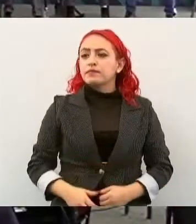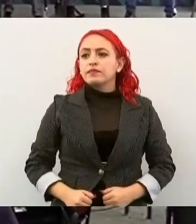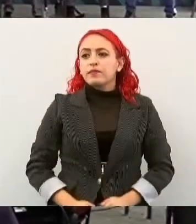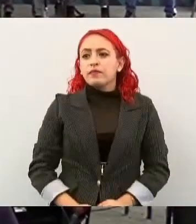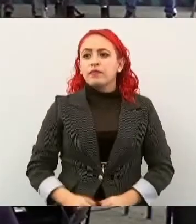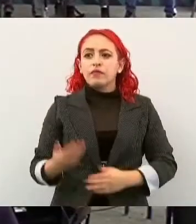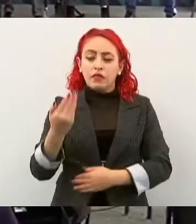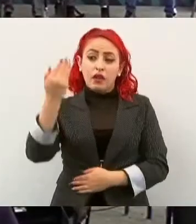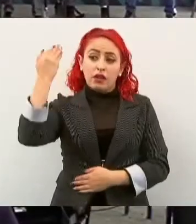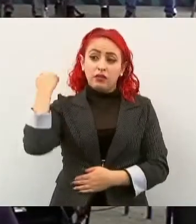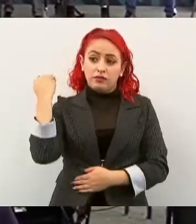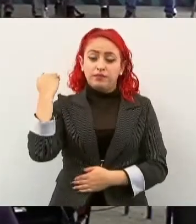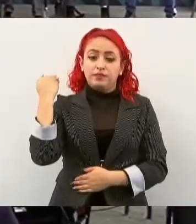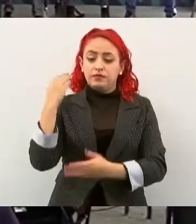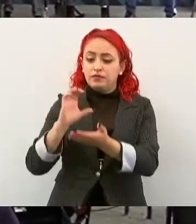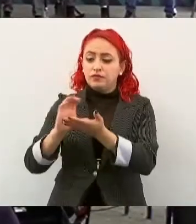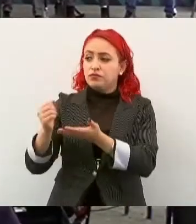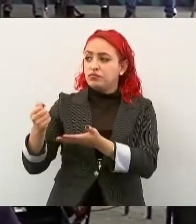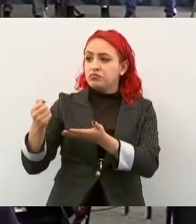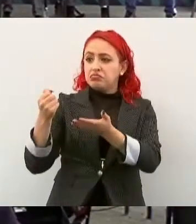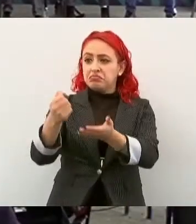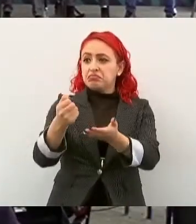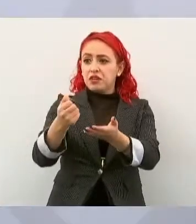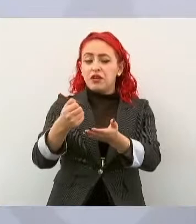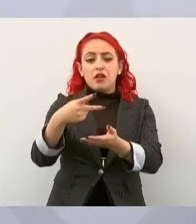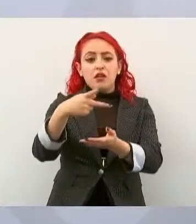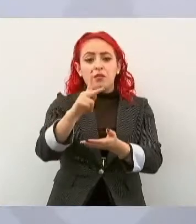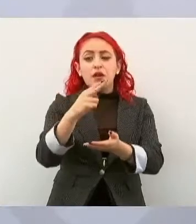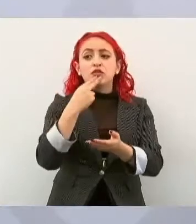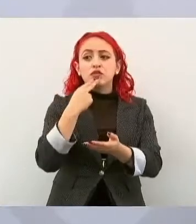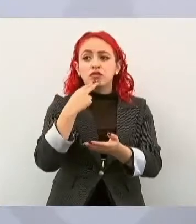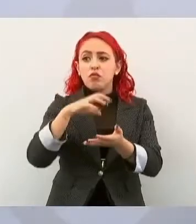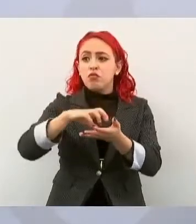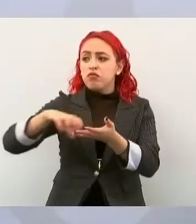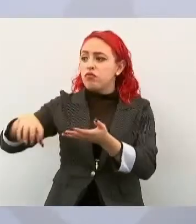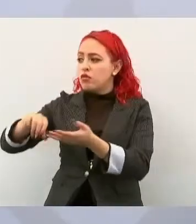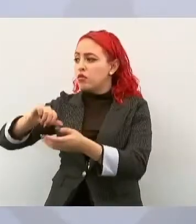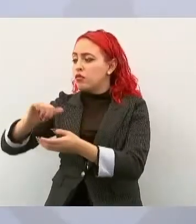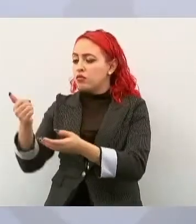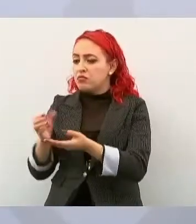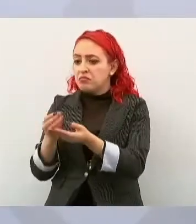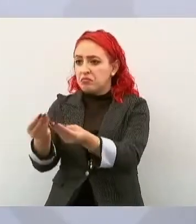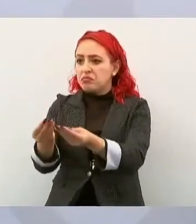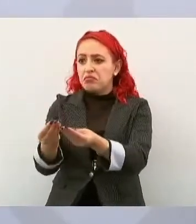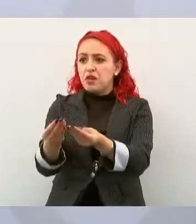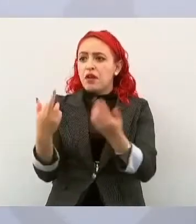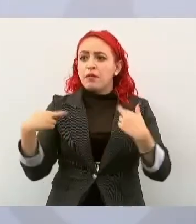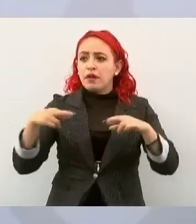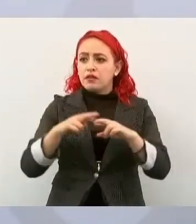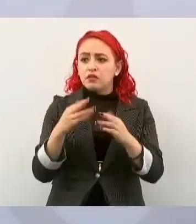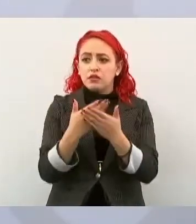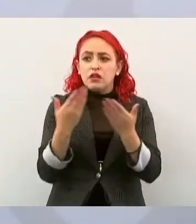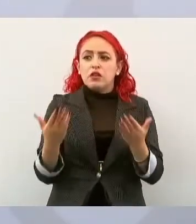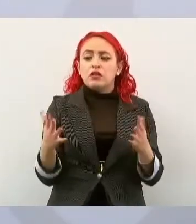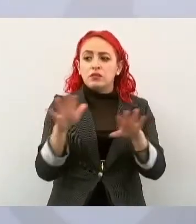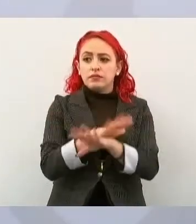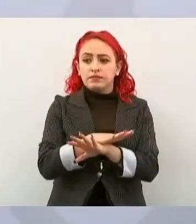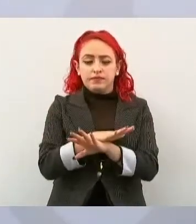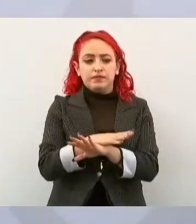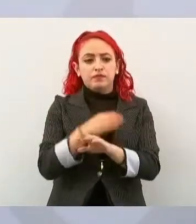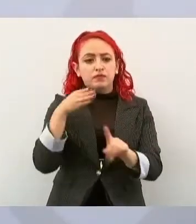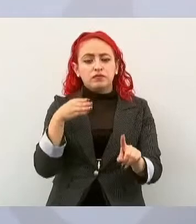se enviaba el recurso, pero se usaba en otras cosas. Ahora